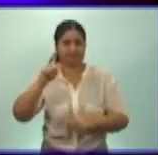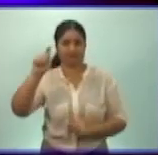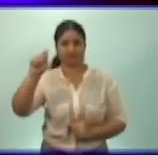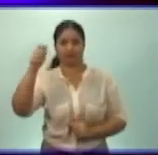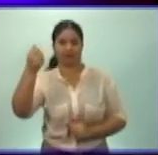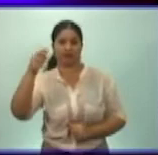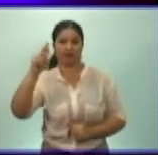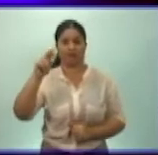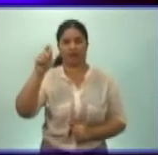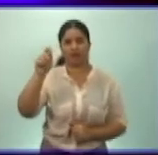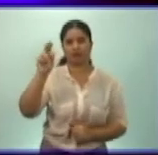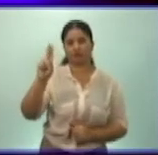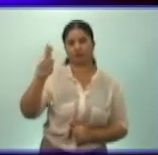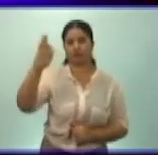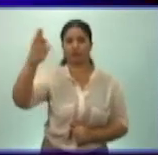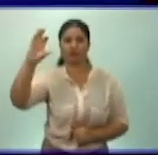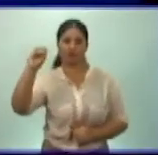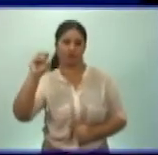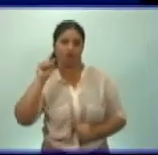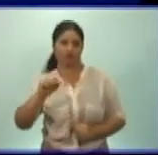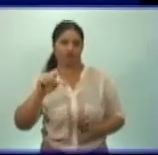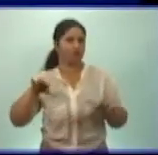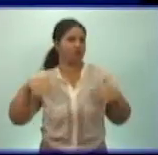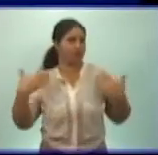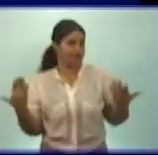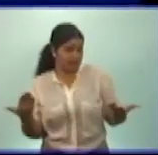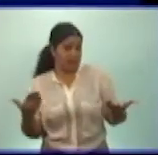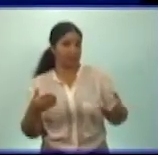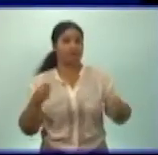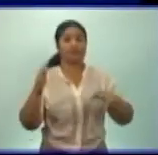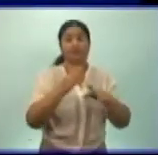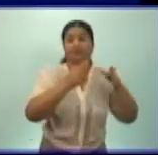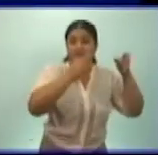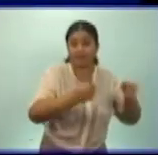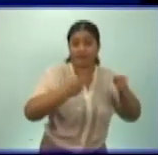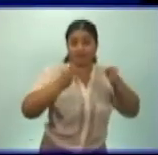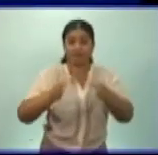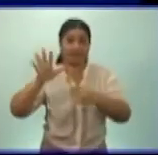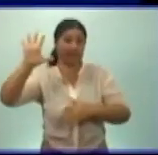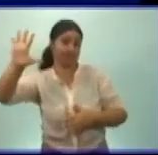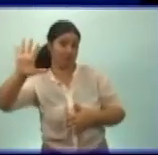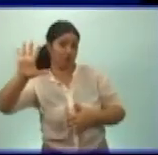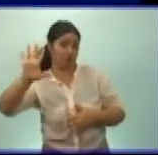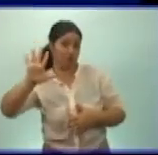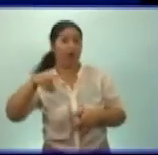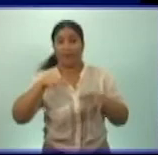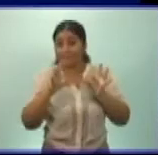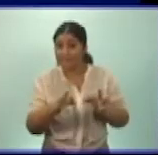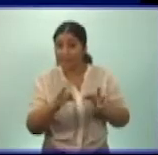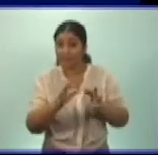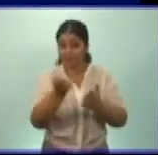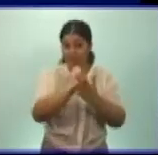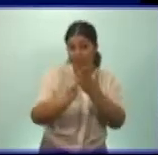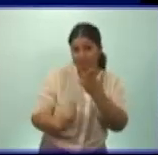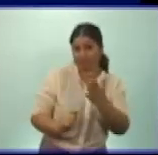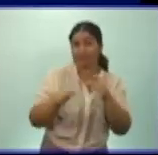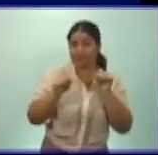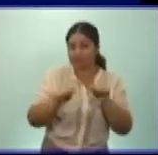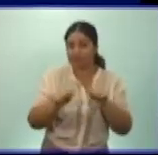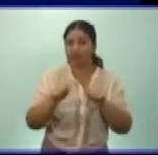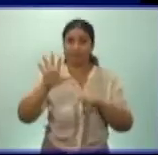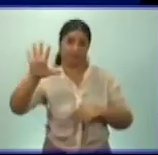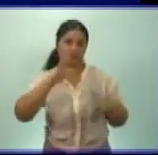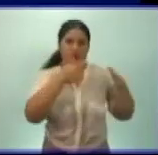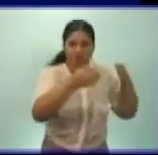obra estructurada en 5 actos. Después nosotros vamos a ir trabajando este lenguaje teatral